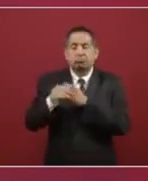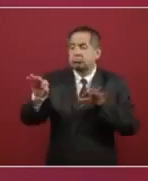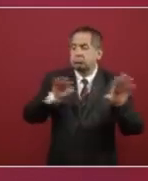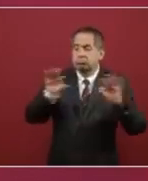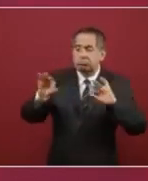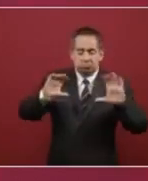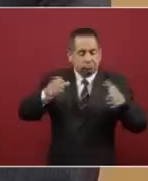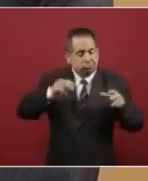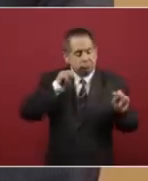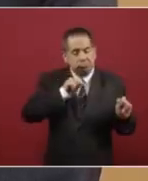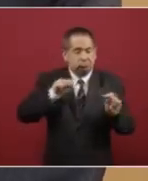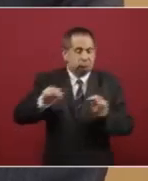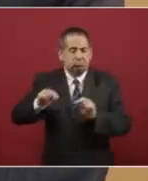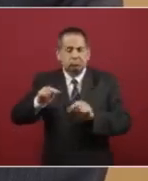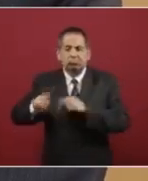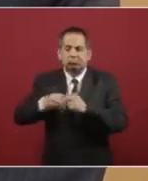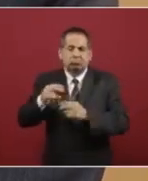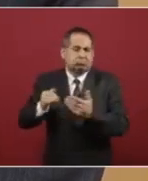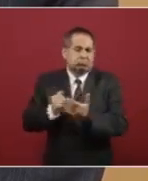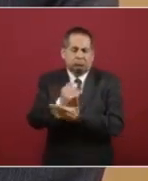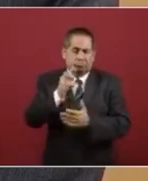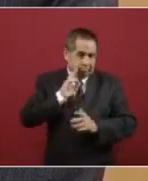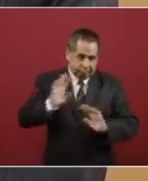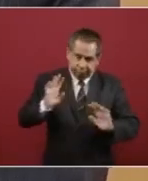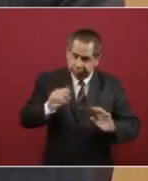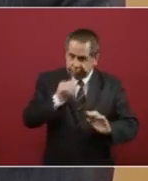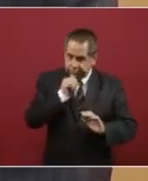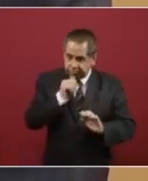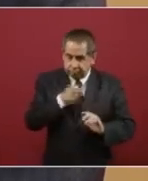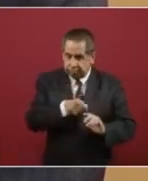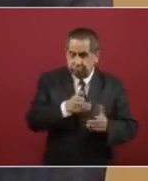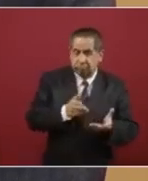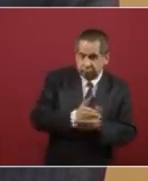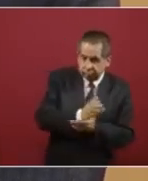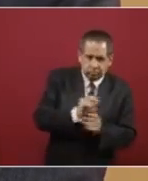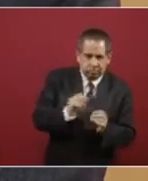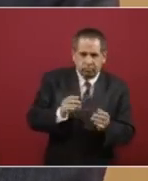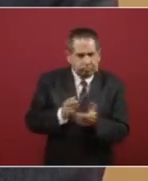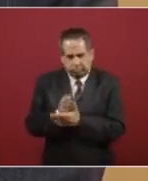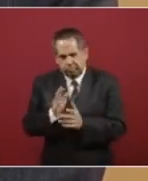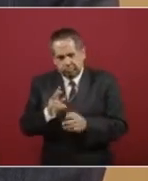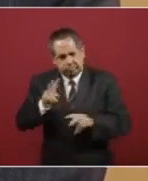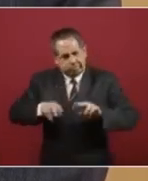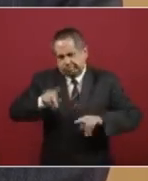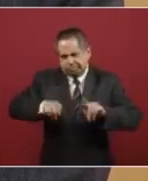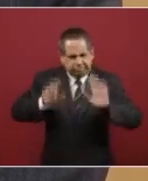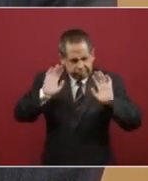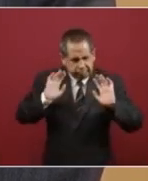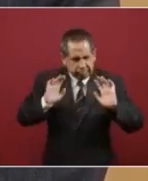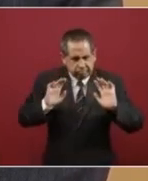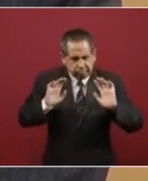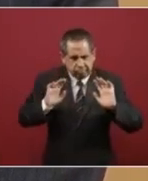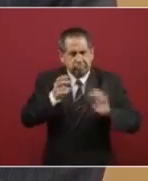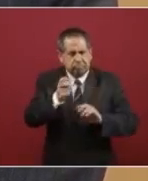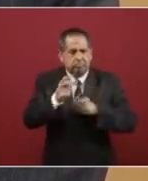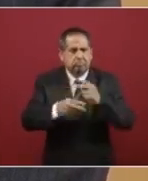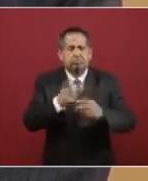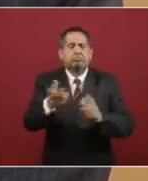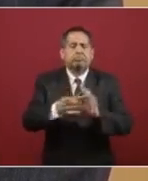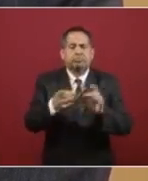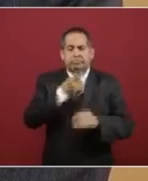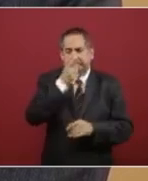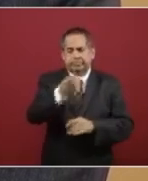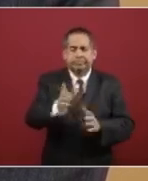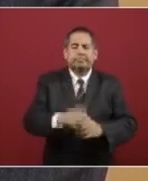esto va a decidir si pueden entrar o no pueden entrar. Eso es lo que puedo